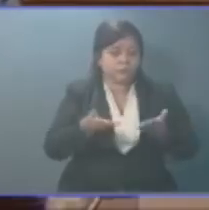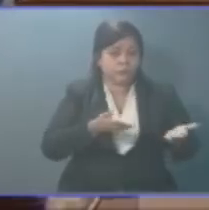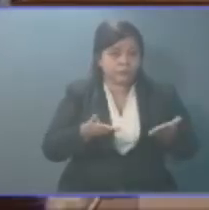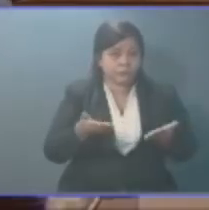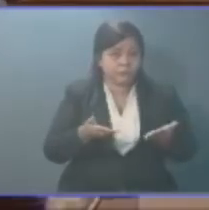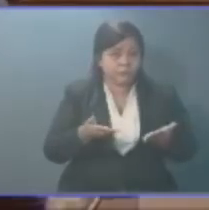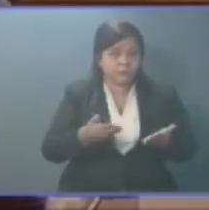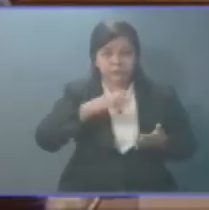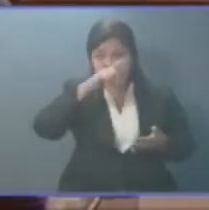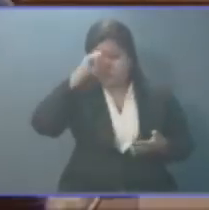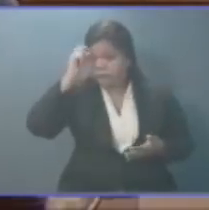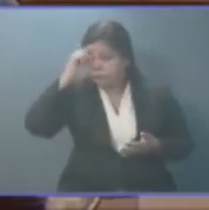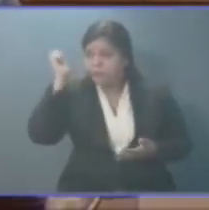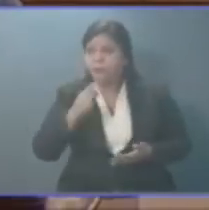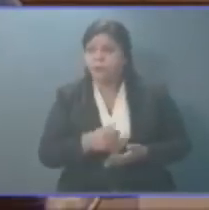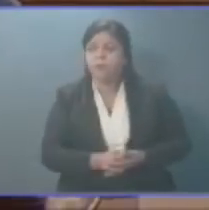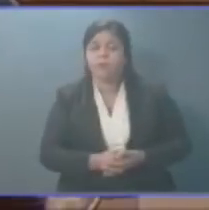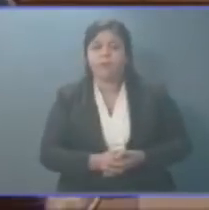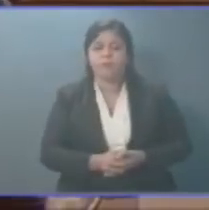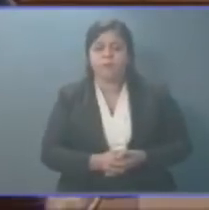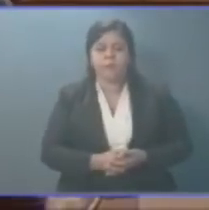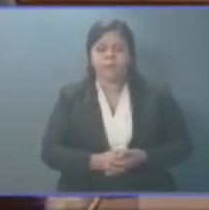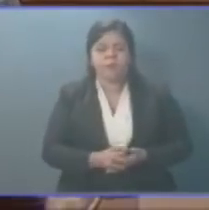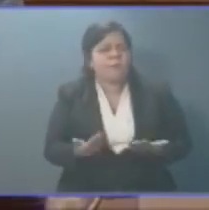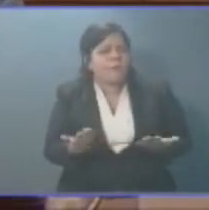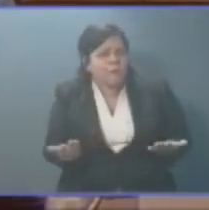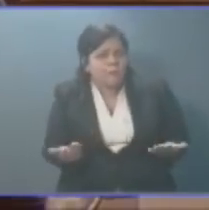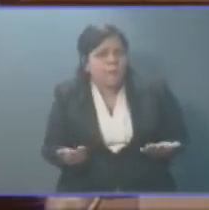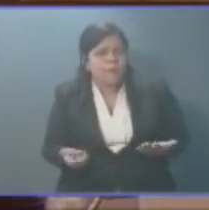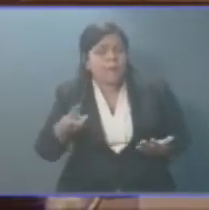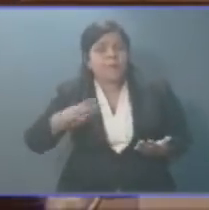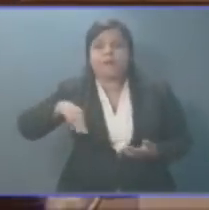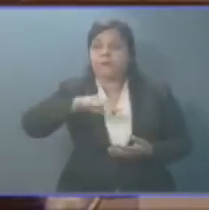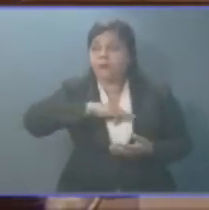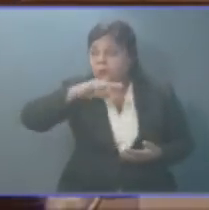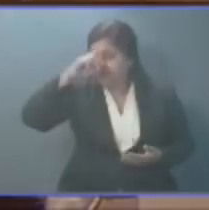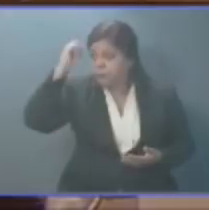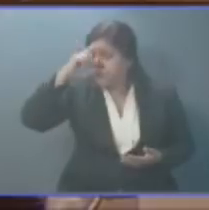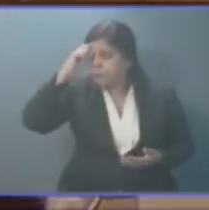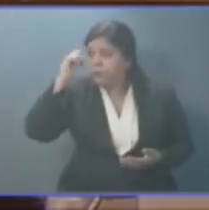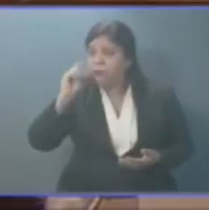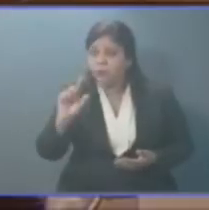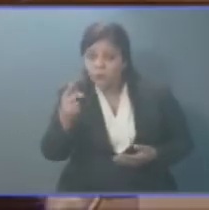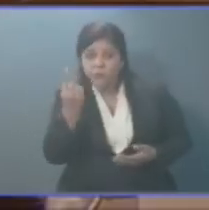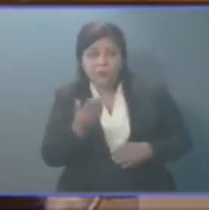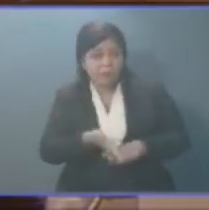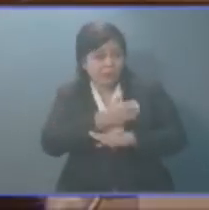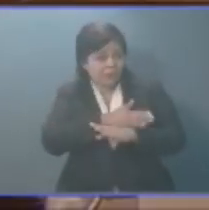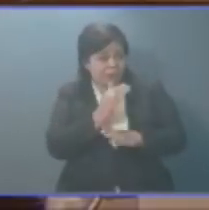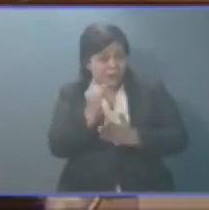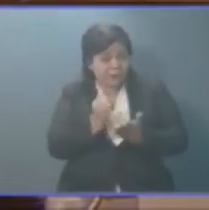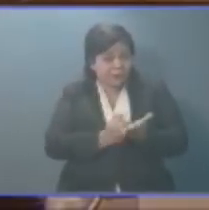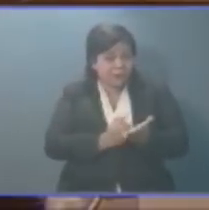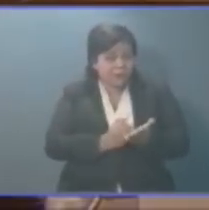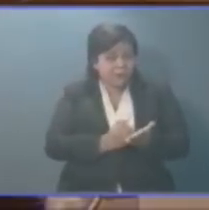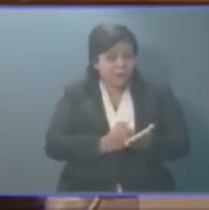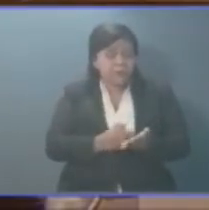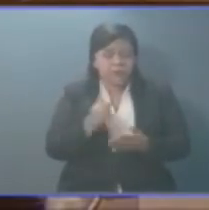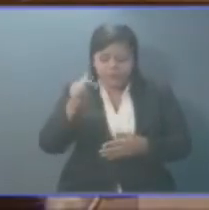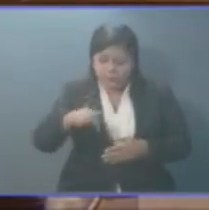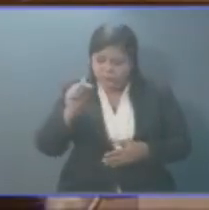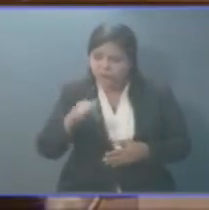la unidad de inteligencia del mercado laboral. Porque este Ministerio de Trabajo, para lo único que estaba diseñado y que lo diseñaron